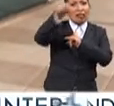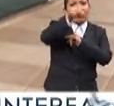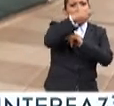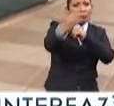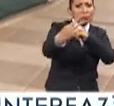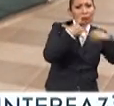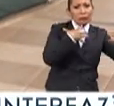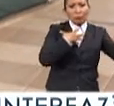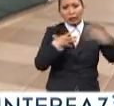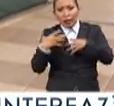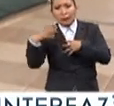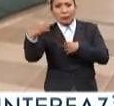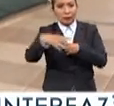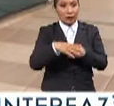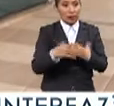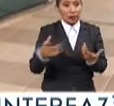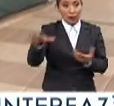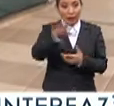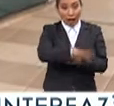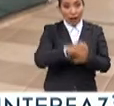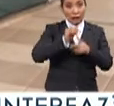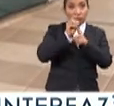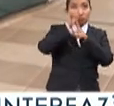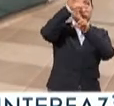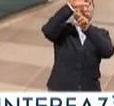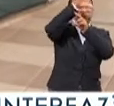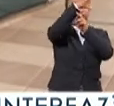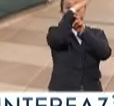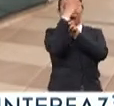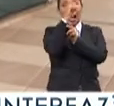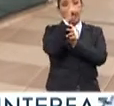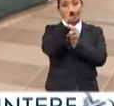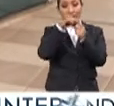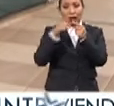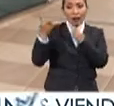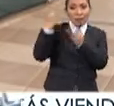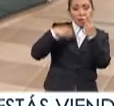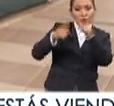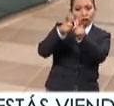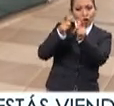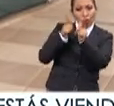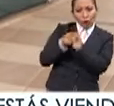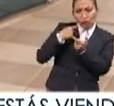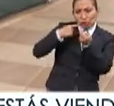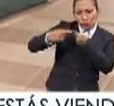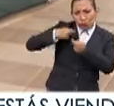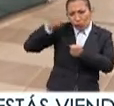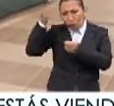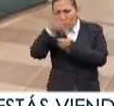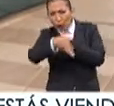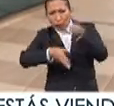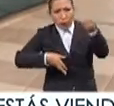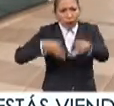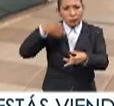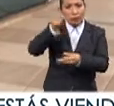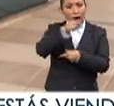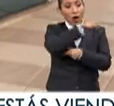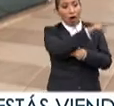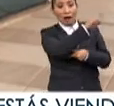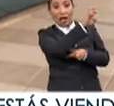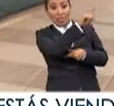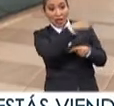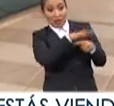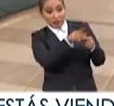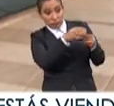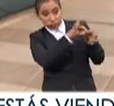bien desde grandes antenas televisivas bien desde grandes grupos mediáticos bien de redes